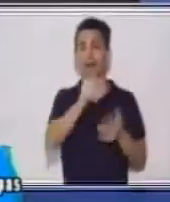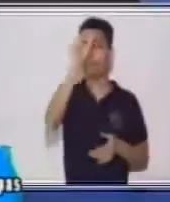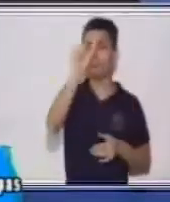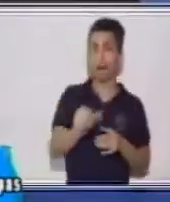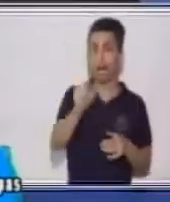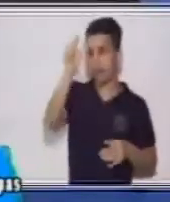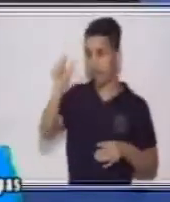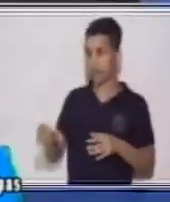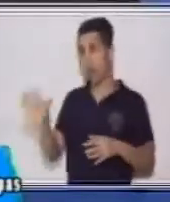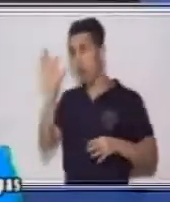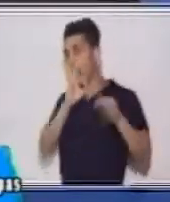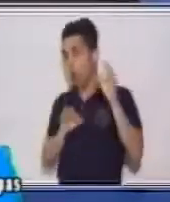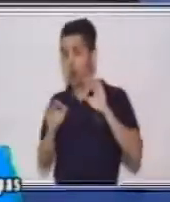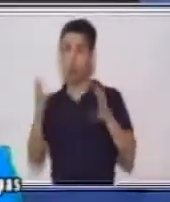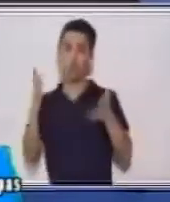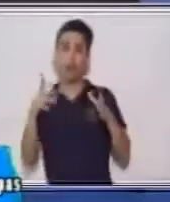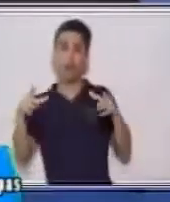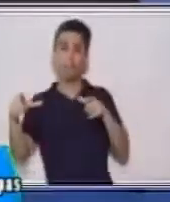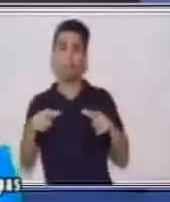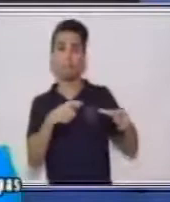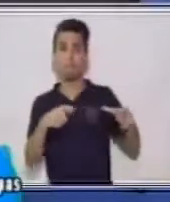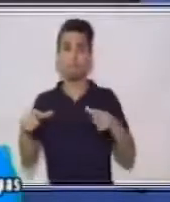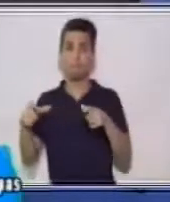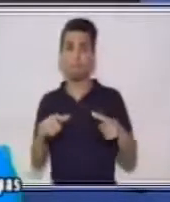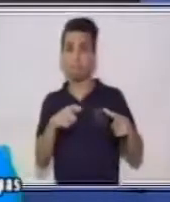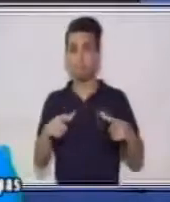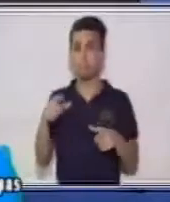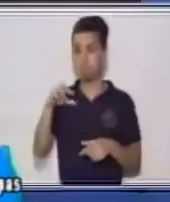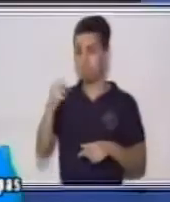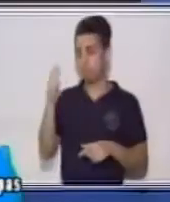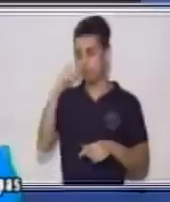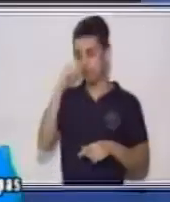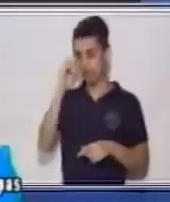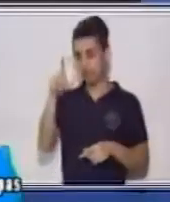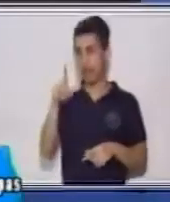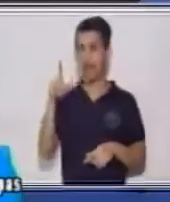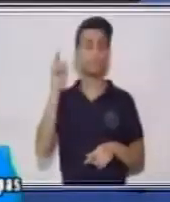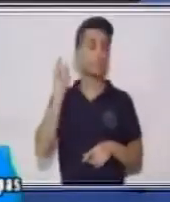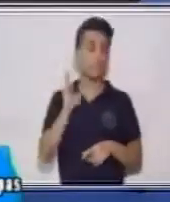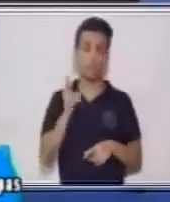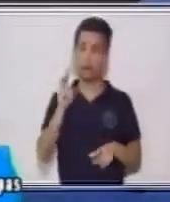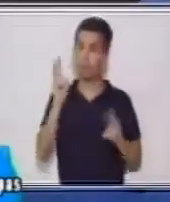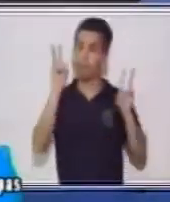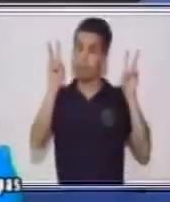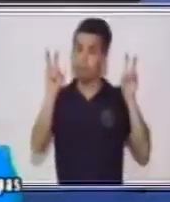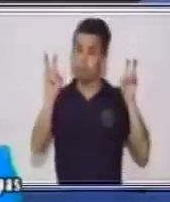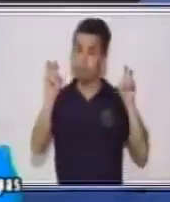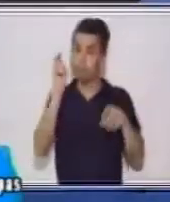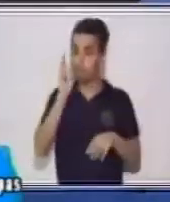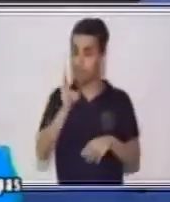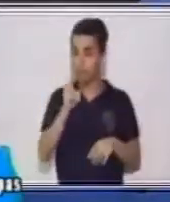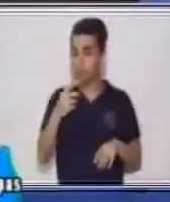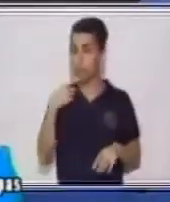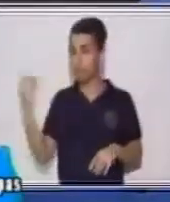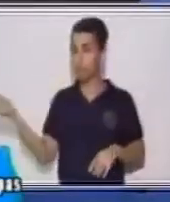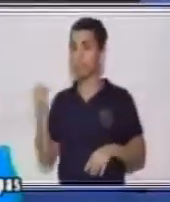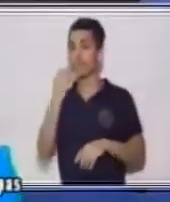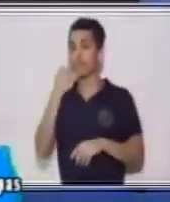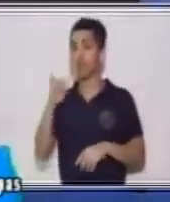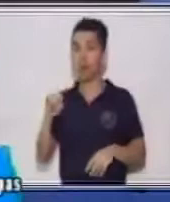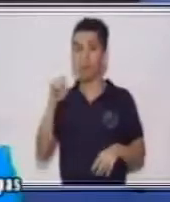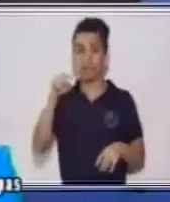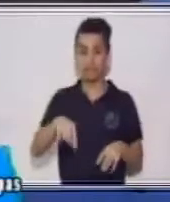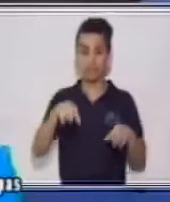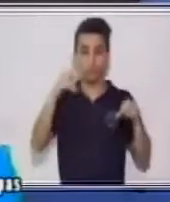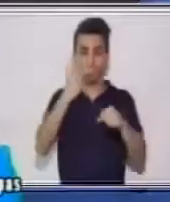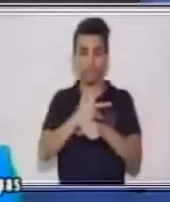pastel, siempre de los idiomas, de los hablantes, que es lo que tengo en esta tabla de